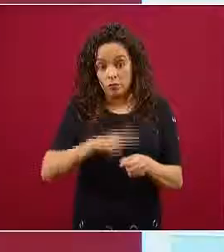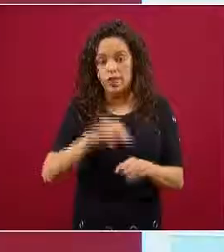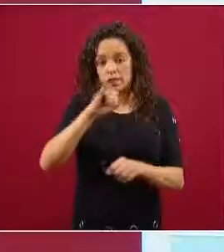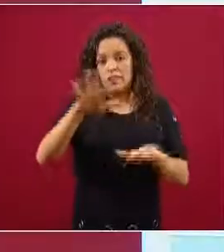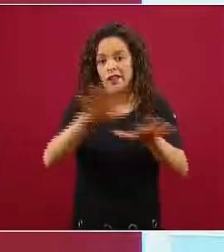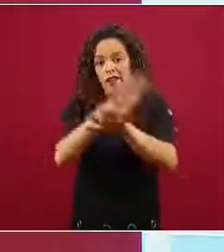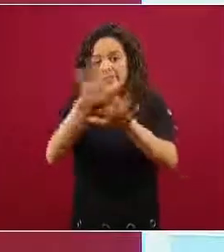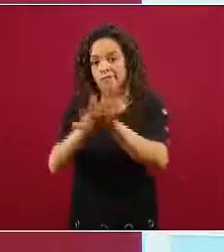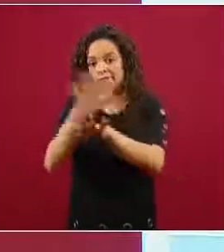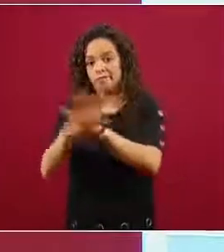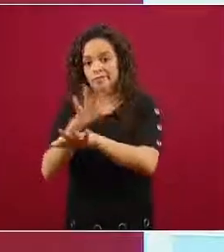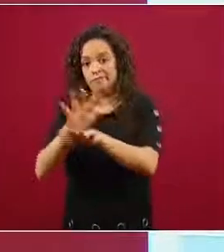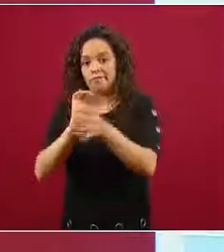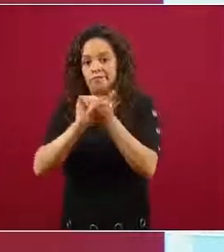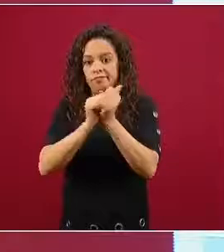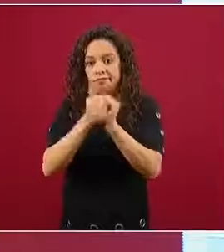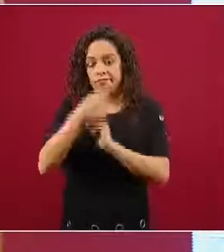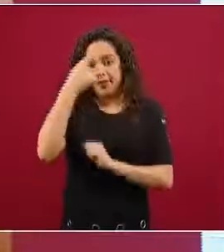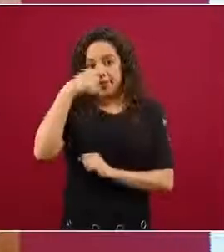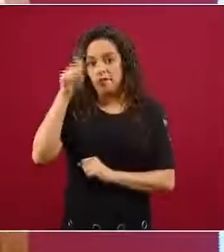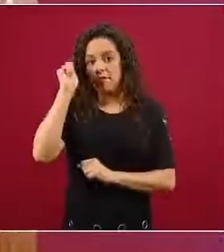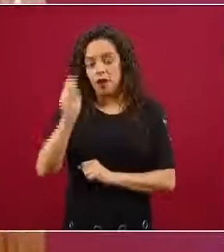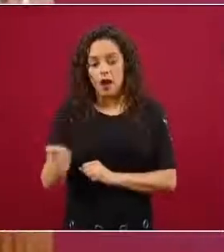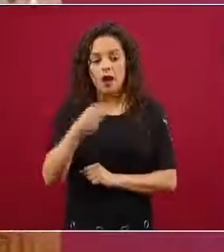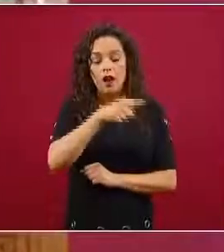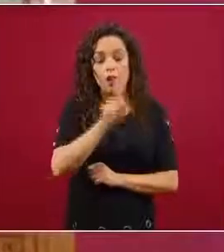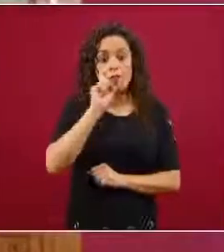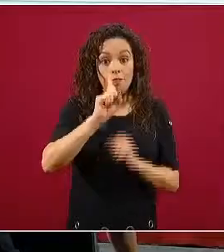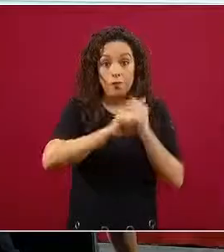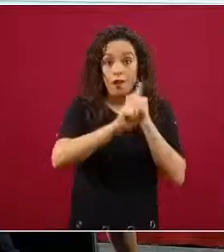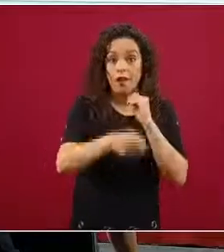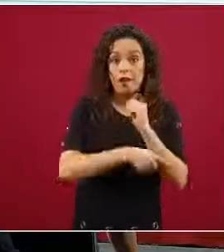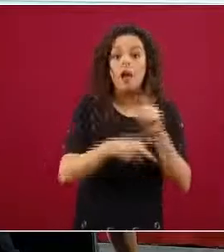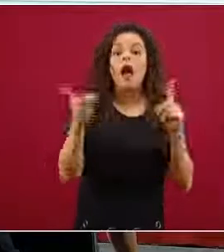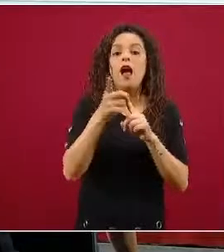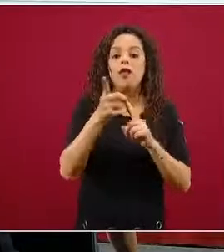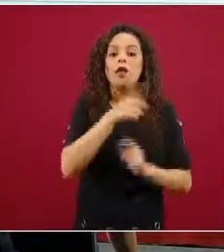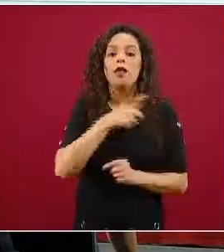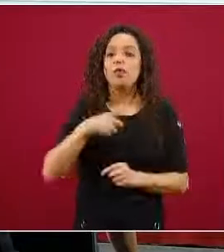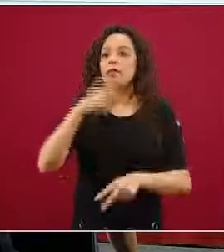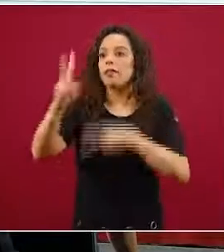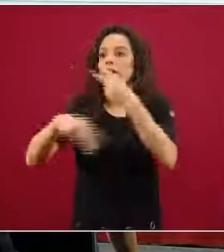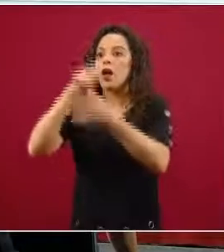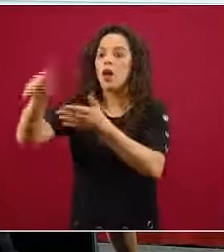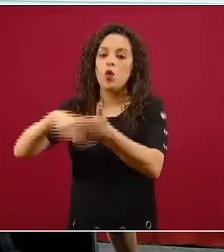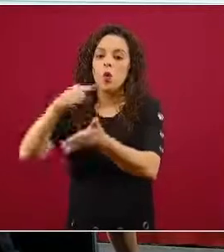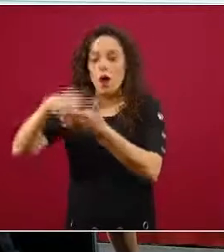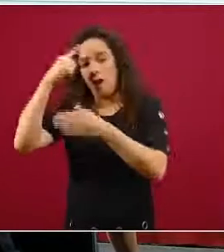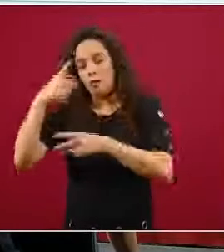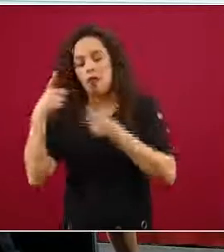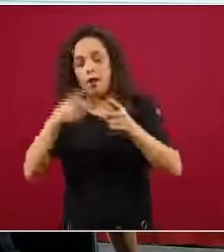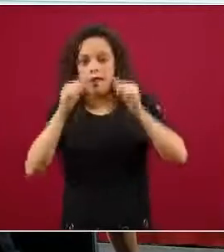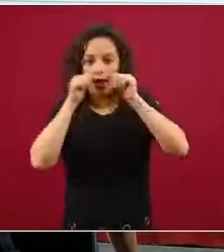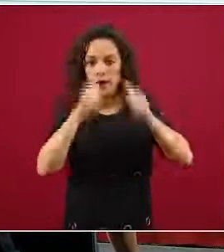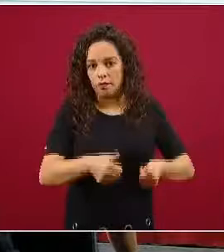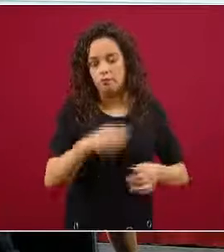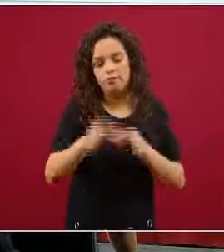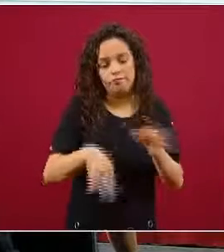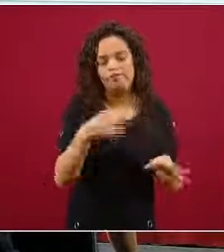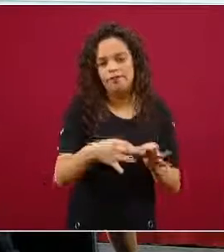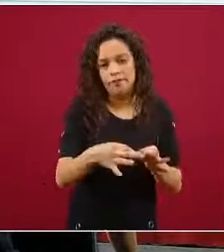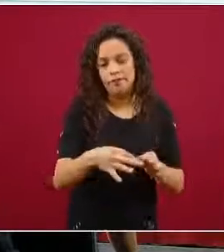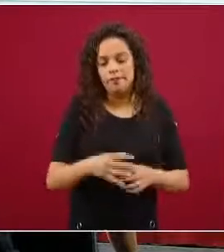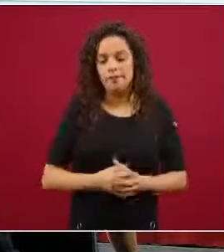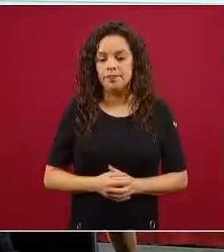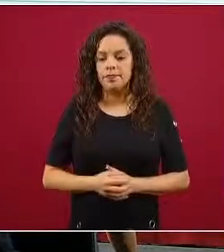para referir y contrarreferir a las mujeres que así lo requieren. Y igualmente sabemos